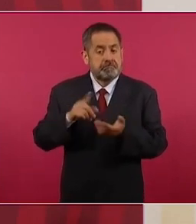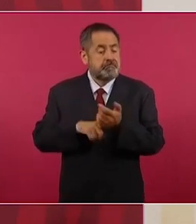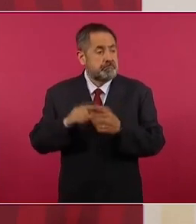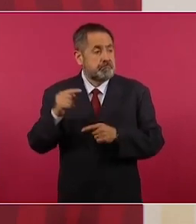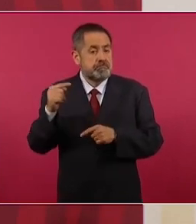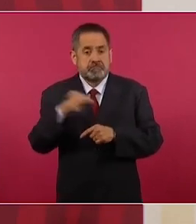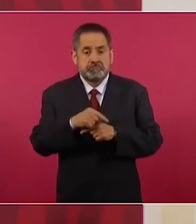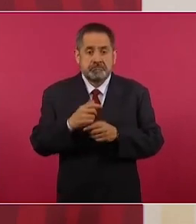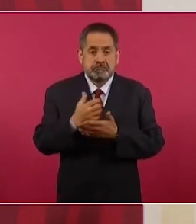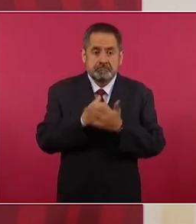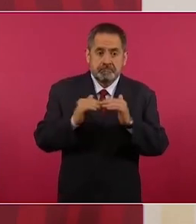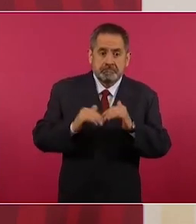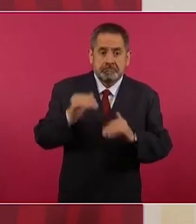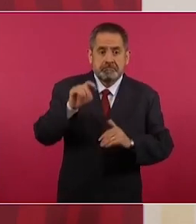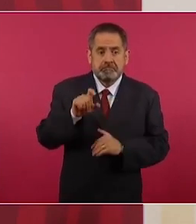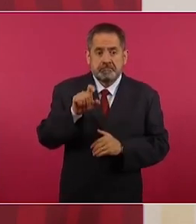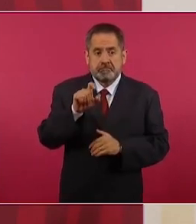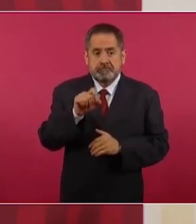mil